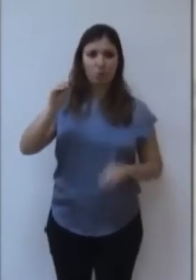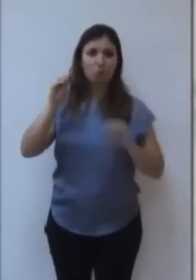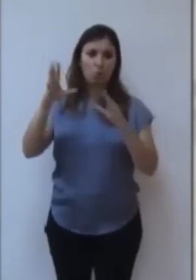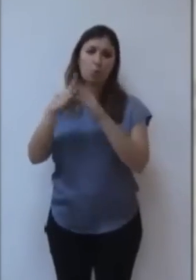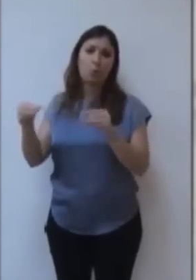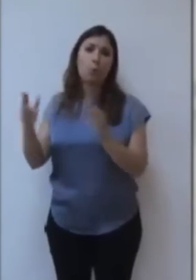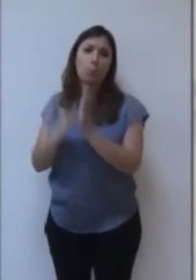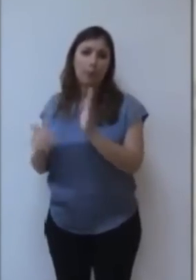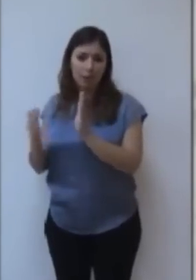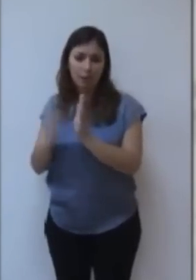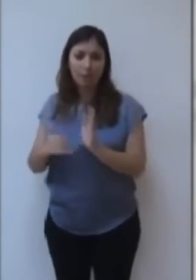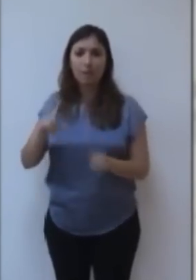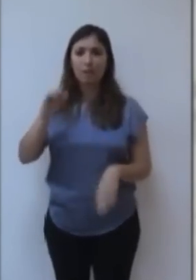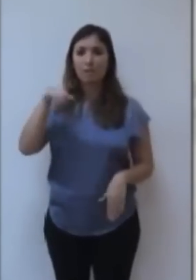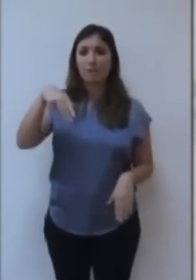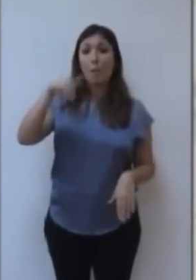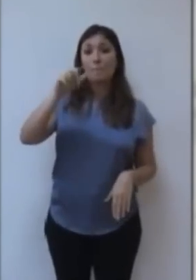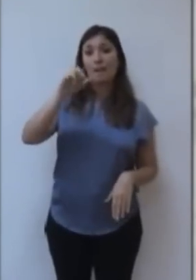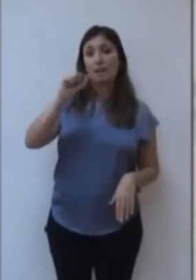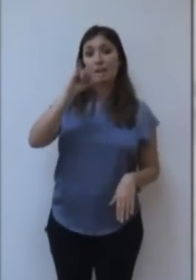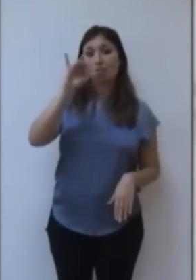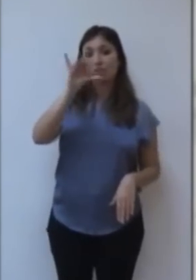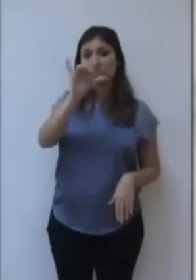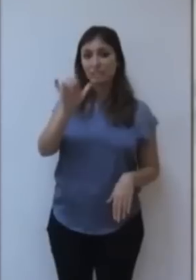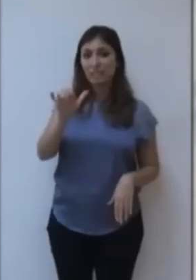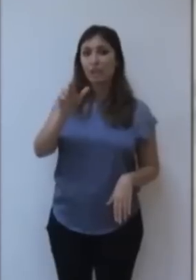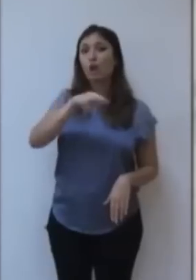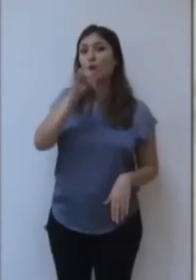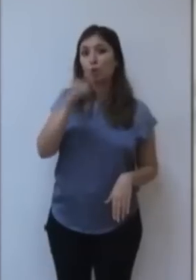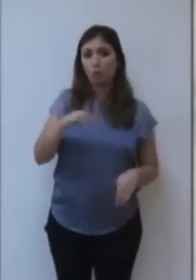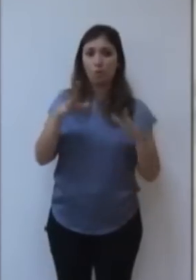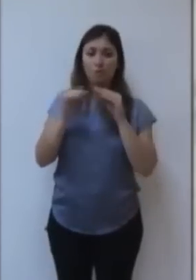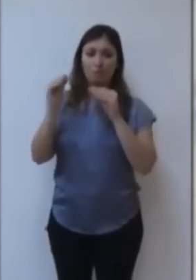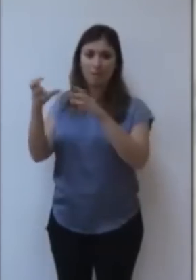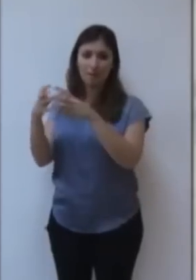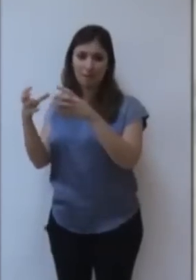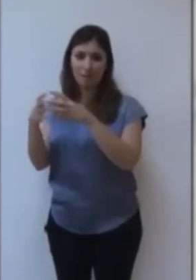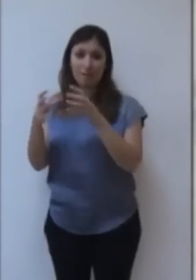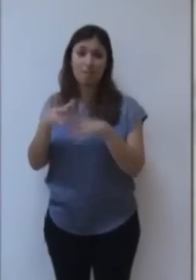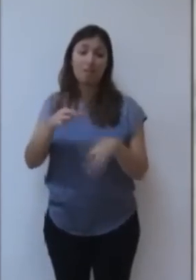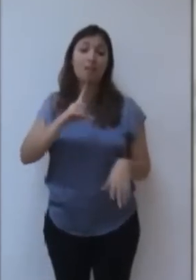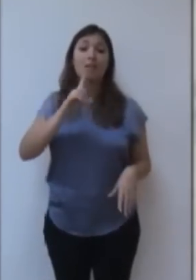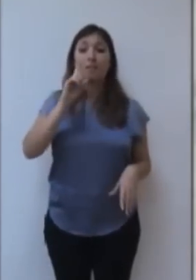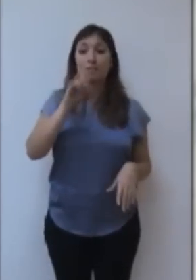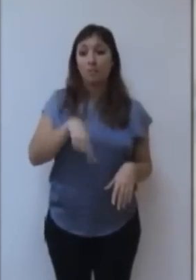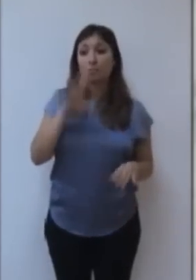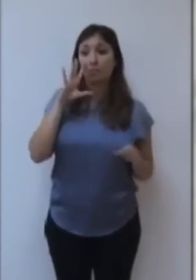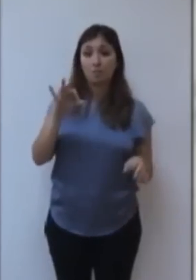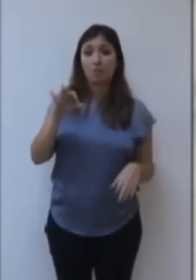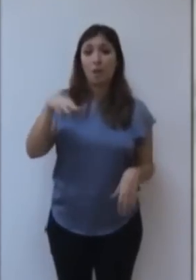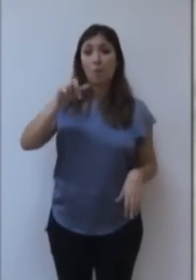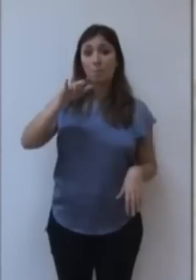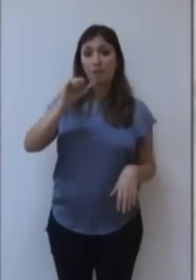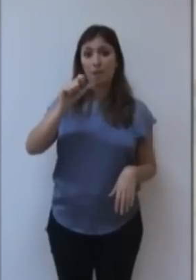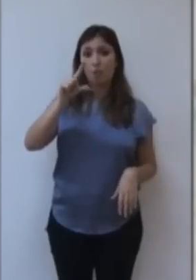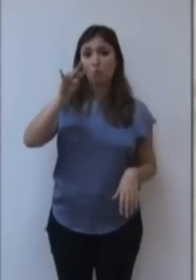Valencia, también pues a María José Rodríguez de la Universidad de Granada, y también pues como no, pues a María Luisa